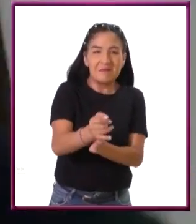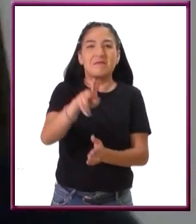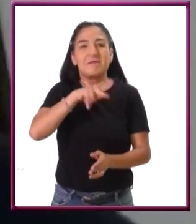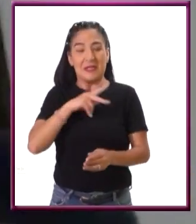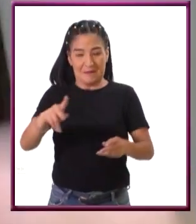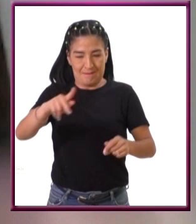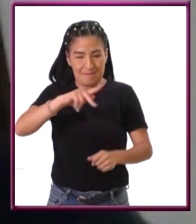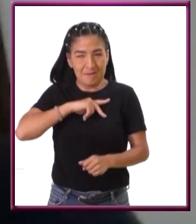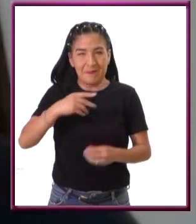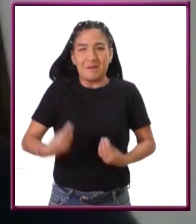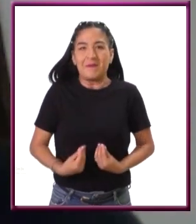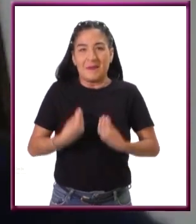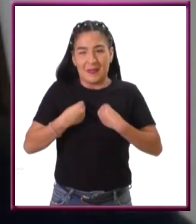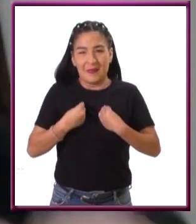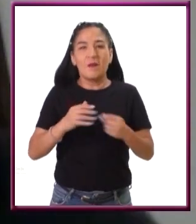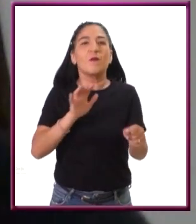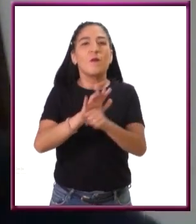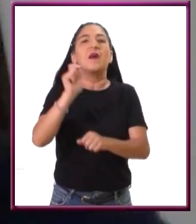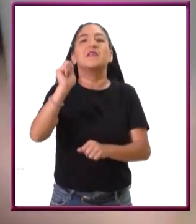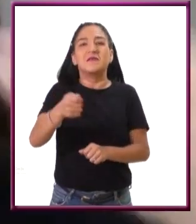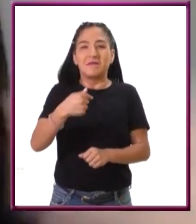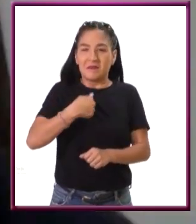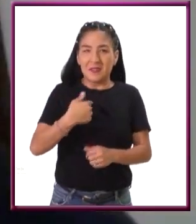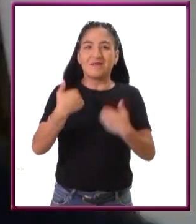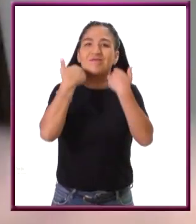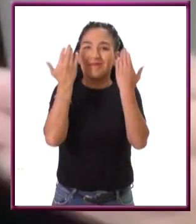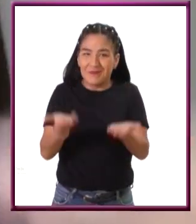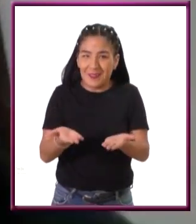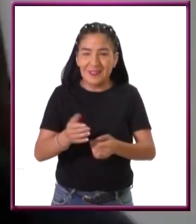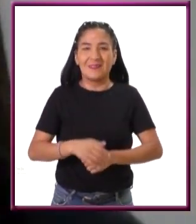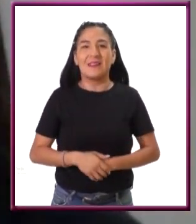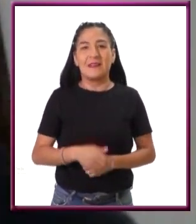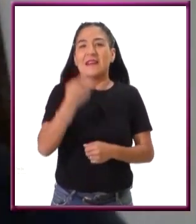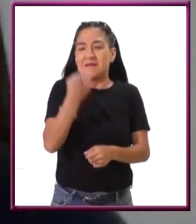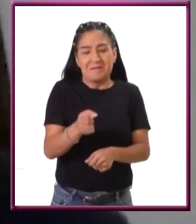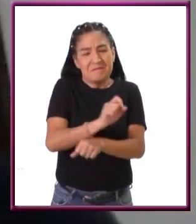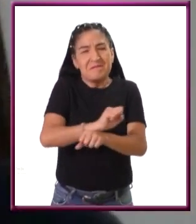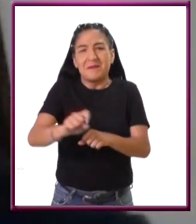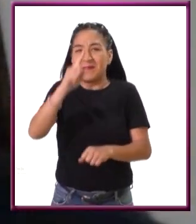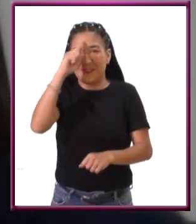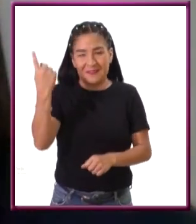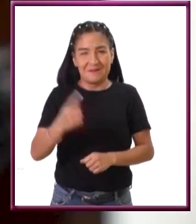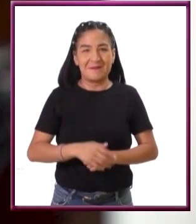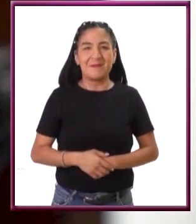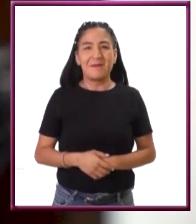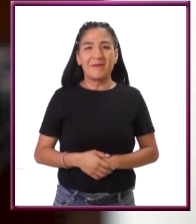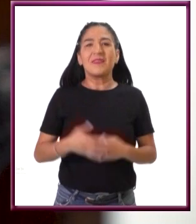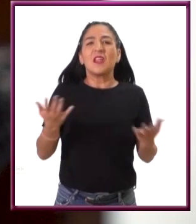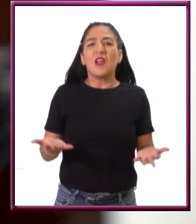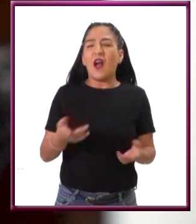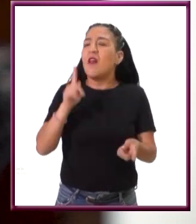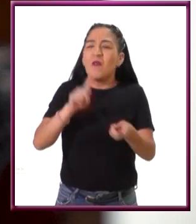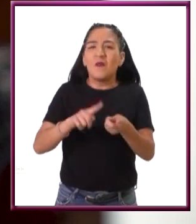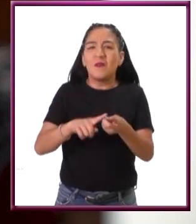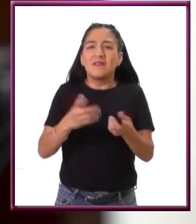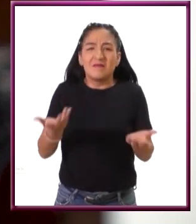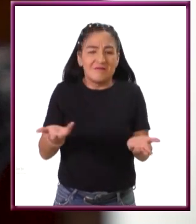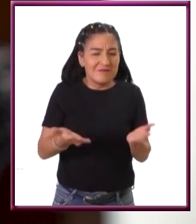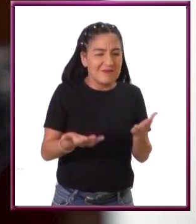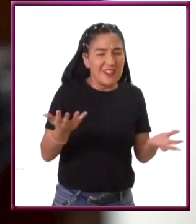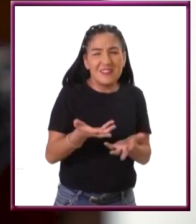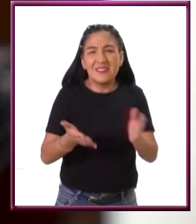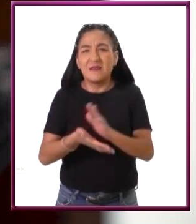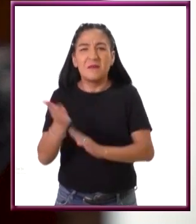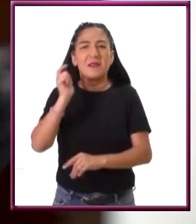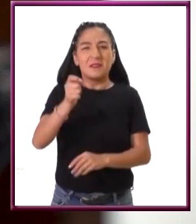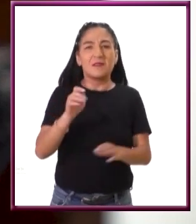mi propia vida en términos de lo que yo quiera. Así de sencillo. ¿Y hacia dónde vamos?